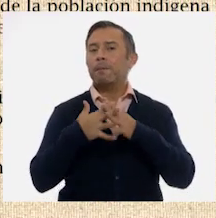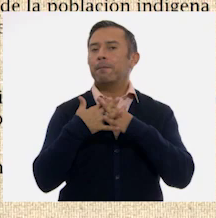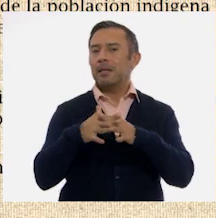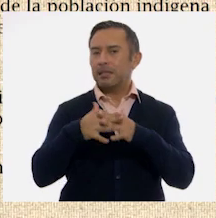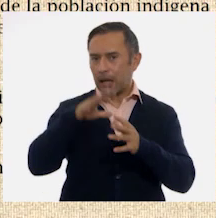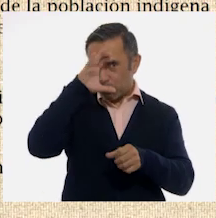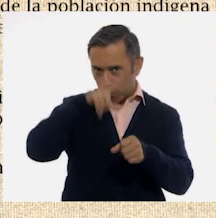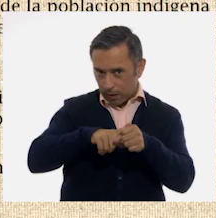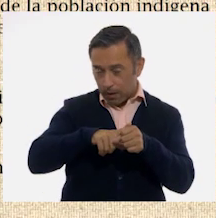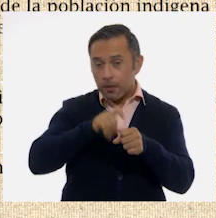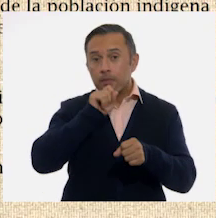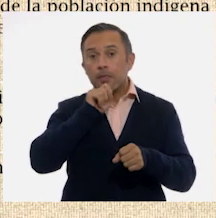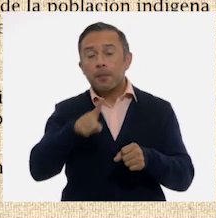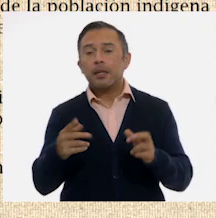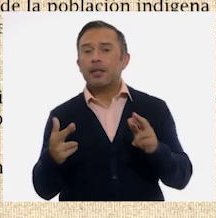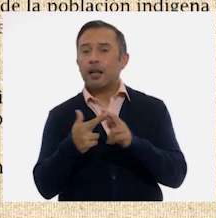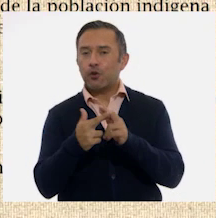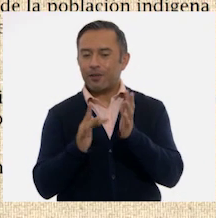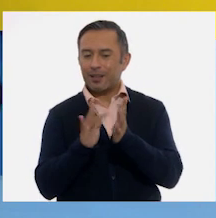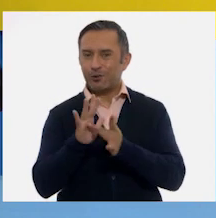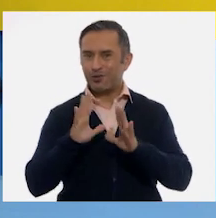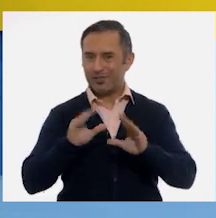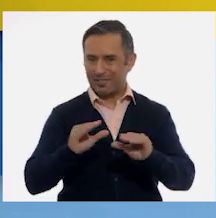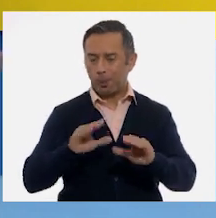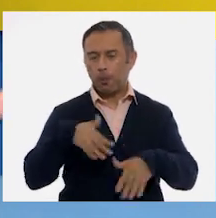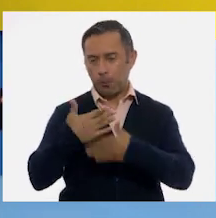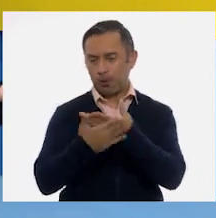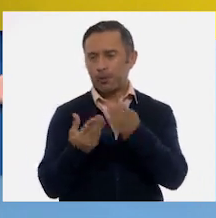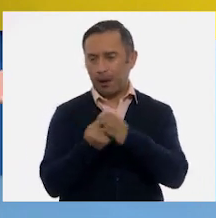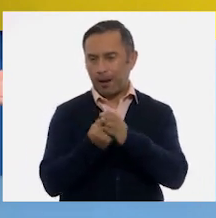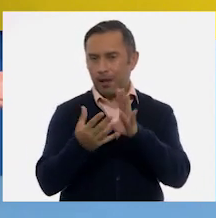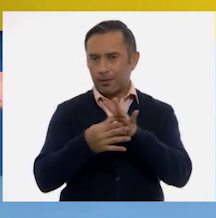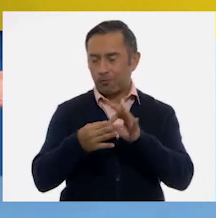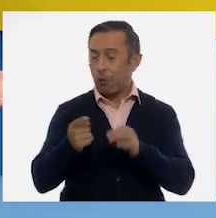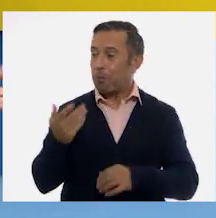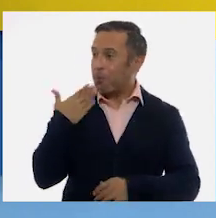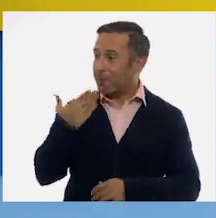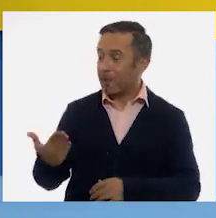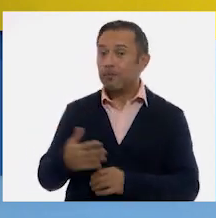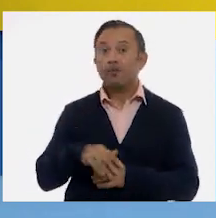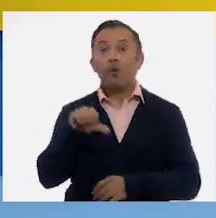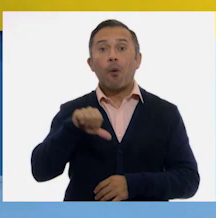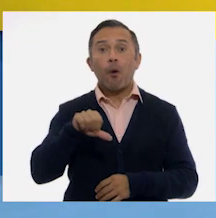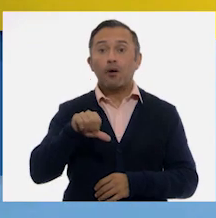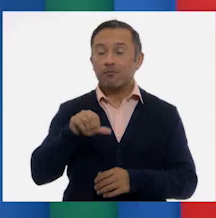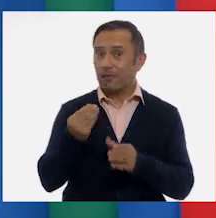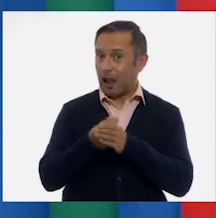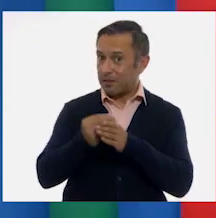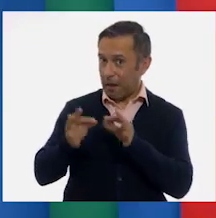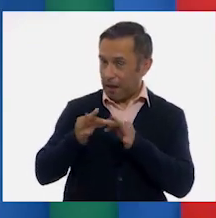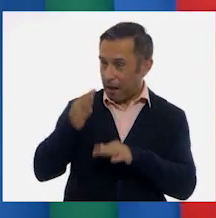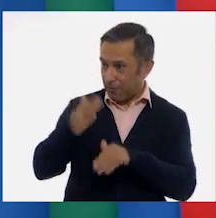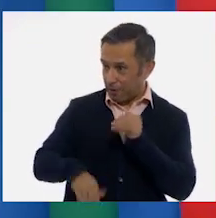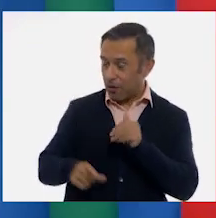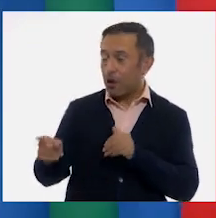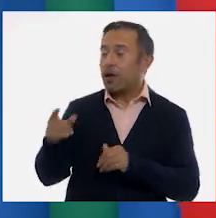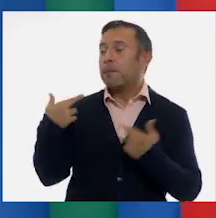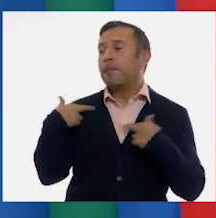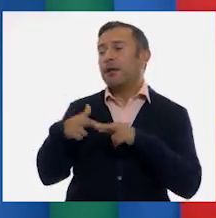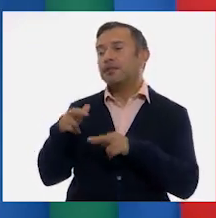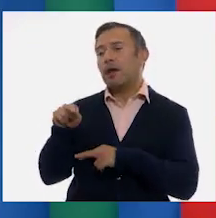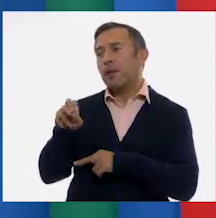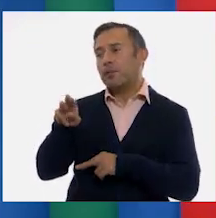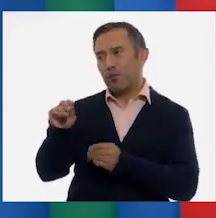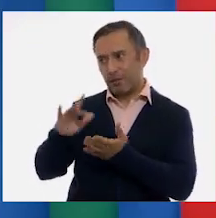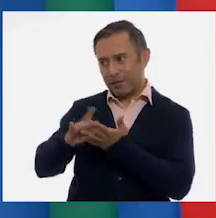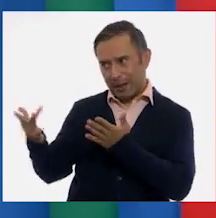clase. ¡Excelente! Muy bien, maestra. Pues hemos terminado por hoy. Maestra Noemí, le agradezco muchísimo la clase de hoy.